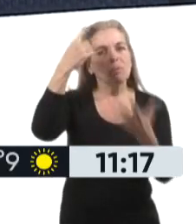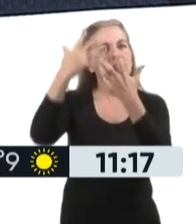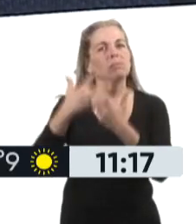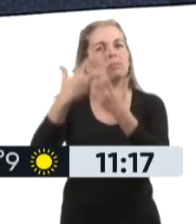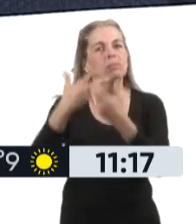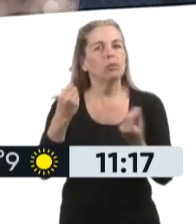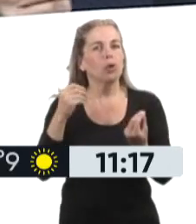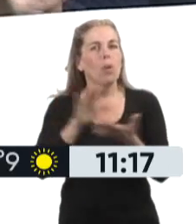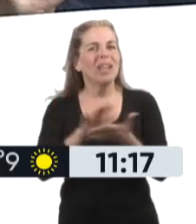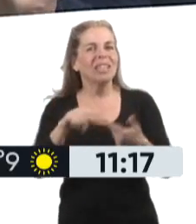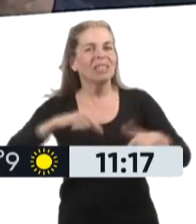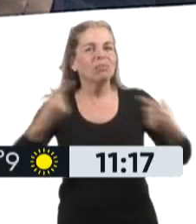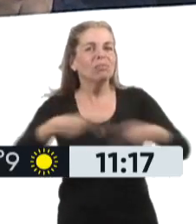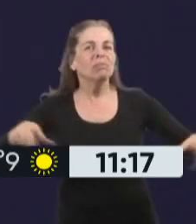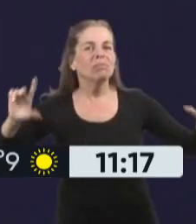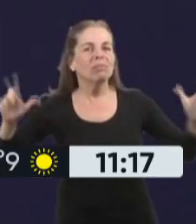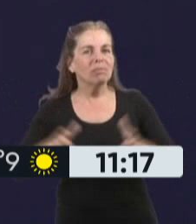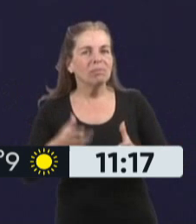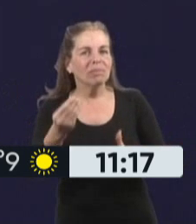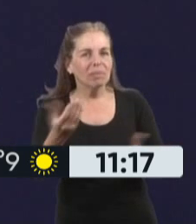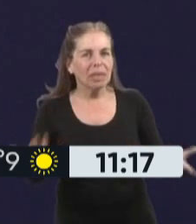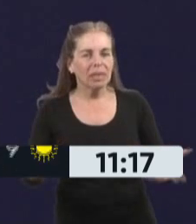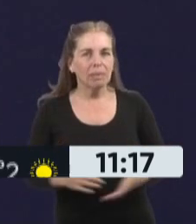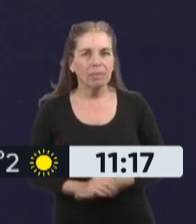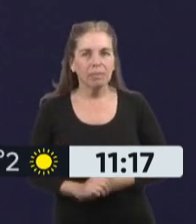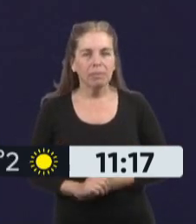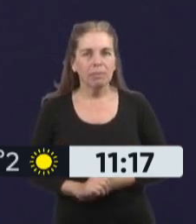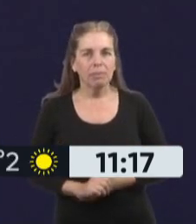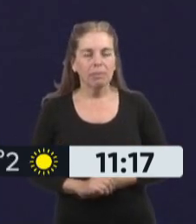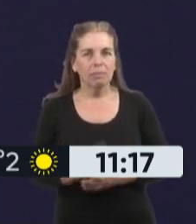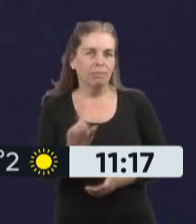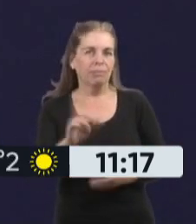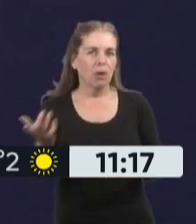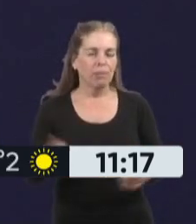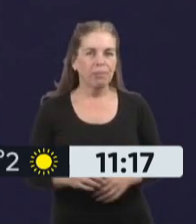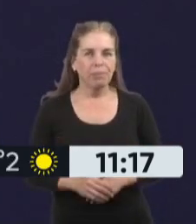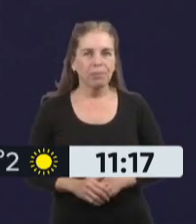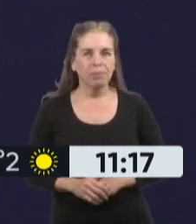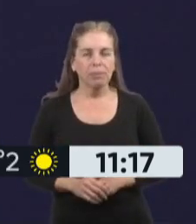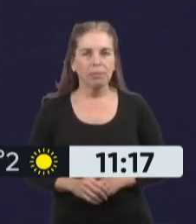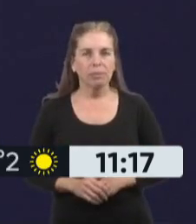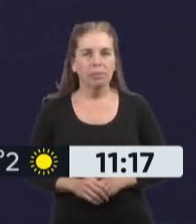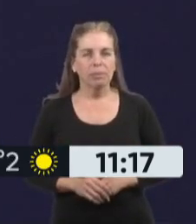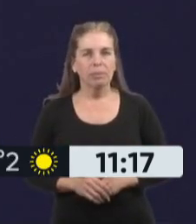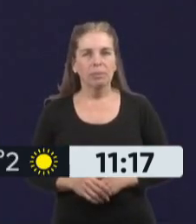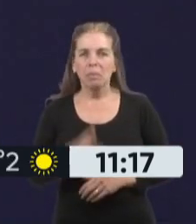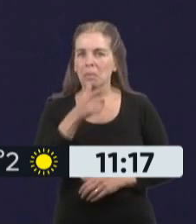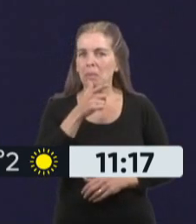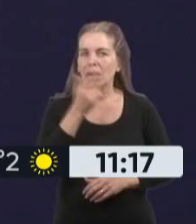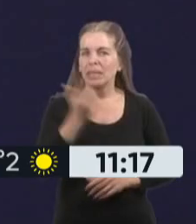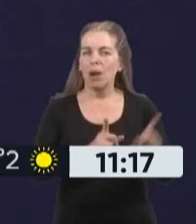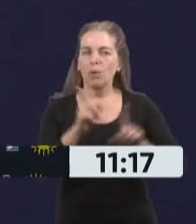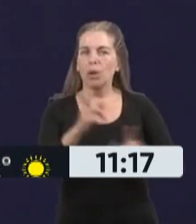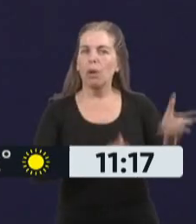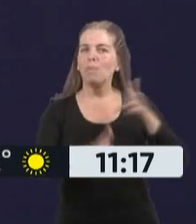o las ponen en duda? No sé. Gracias. No, bueno, ahí hay, creo que algunas de las que me